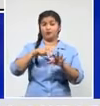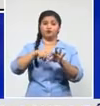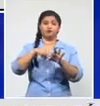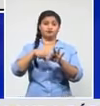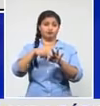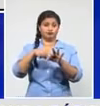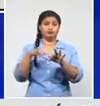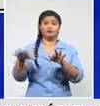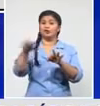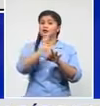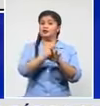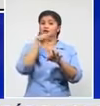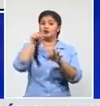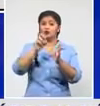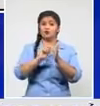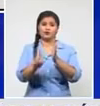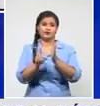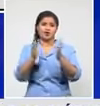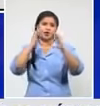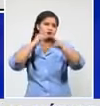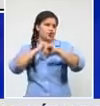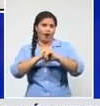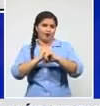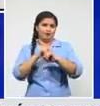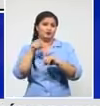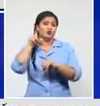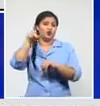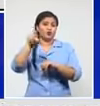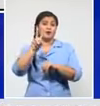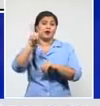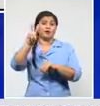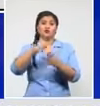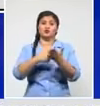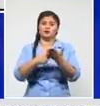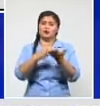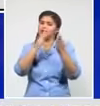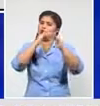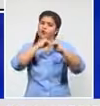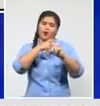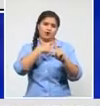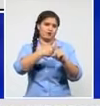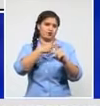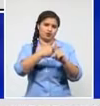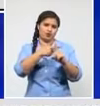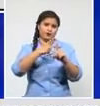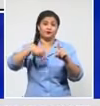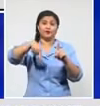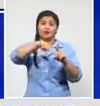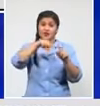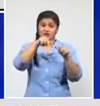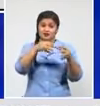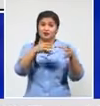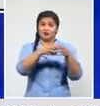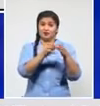Juventud no han tenido caso en los últimos 15 días y en algunos de ellos hemos visto